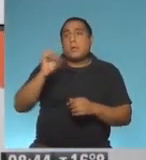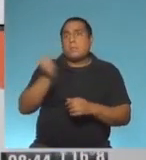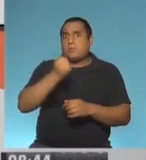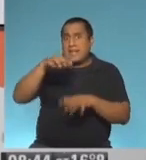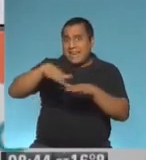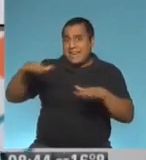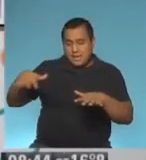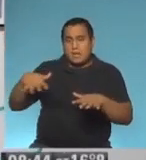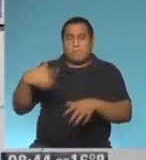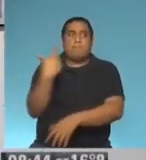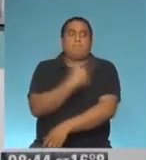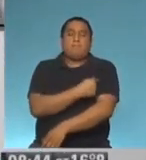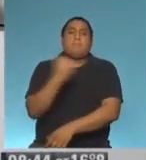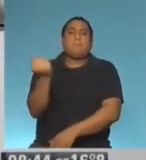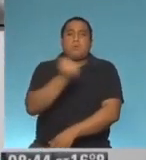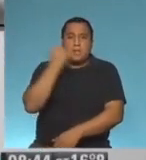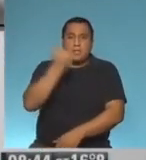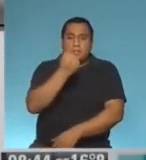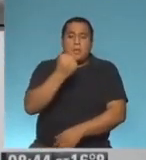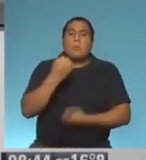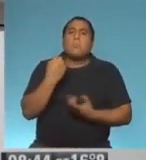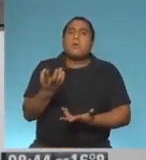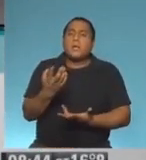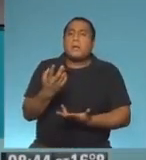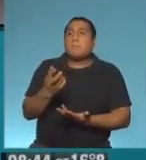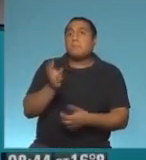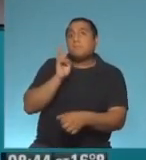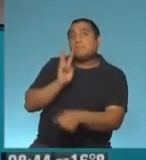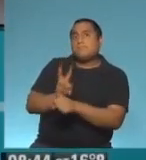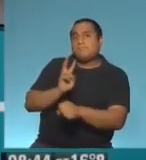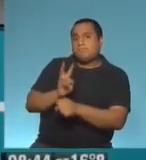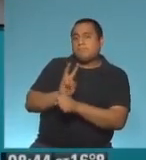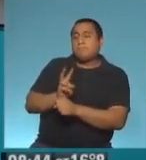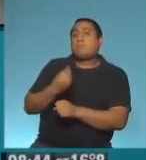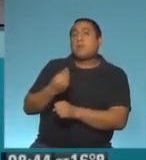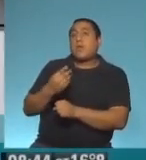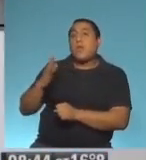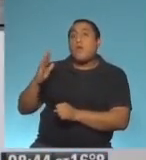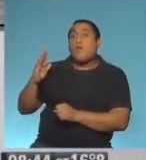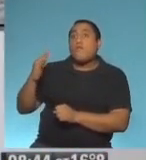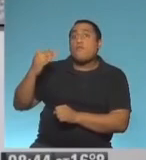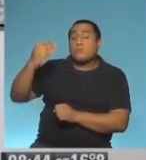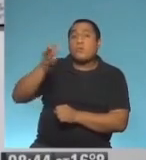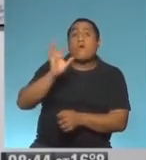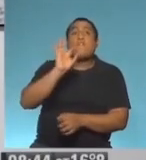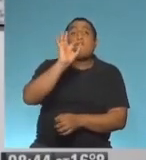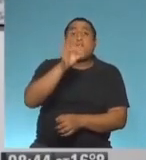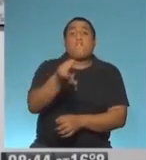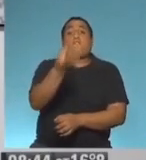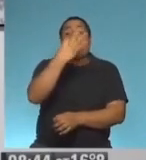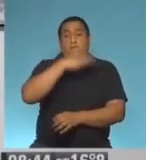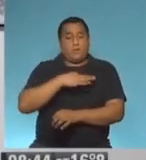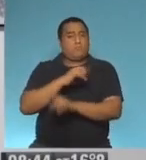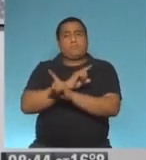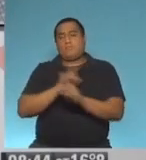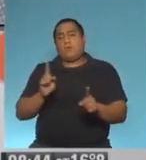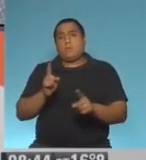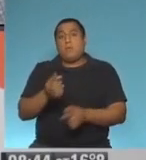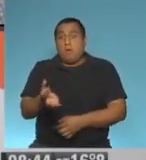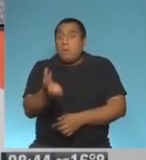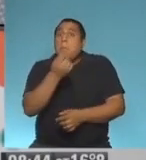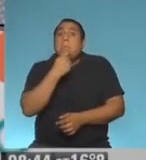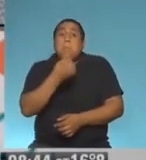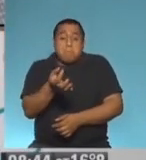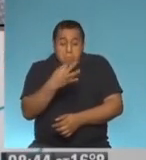niñas se lo vean porque lo que protege es a futuro detener el contagio del virus y desarrollar enfermedades